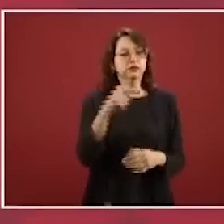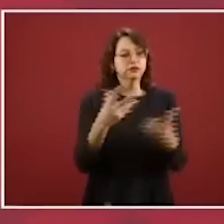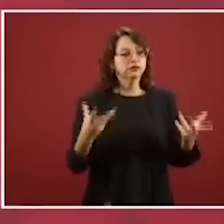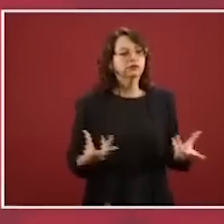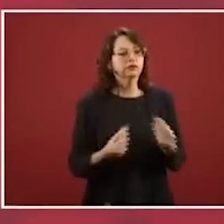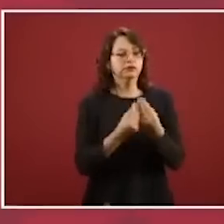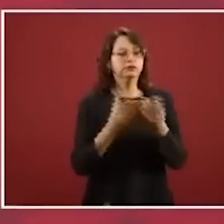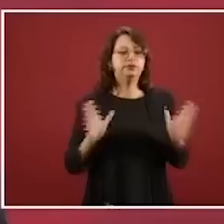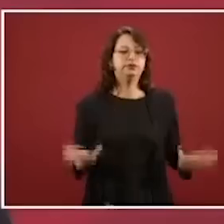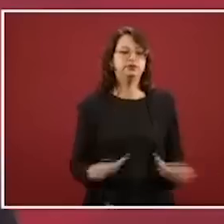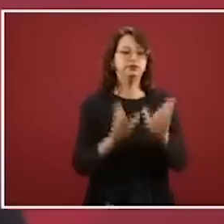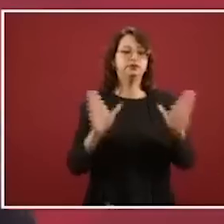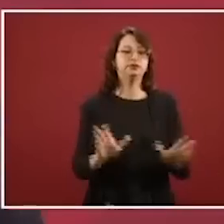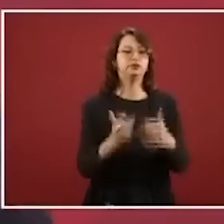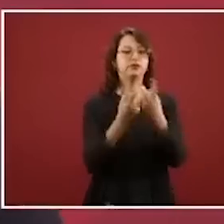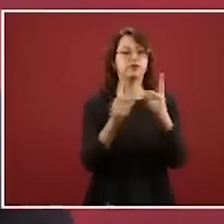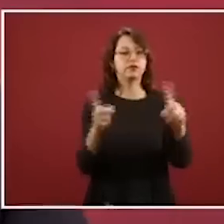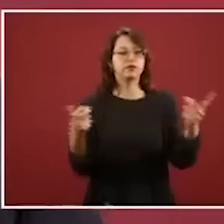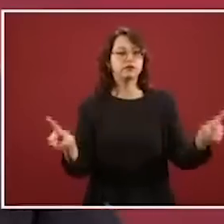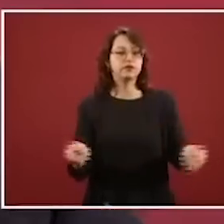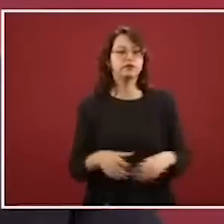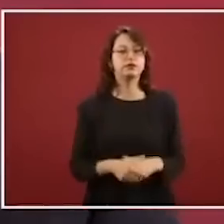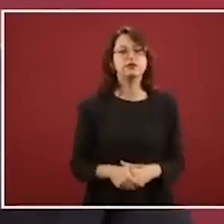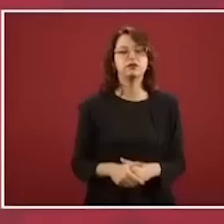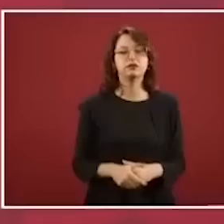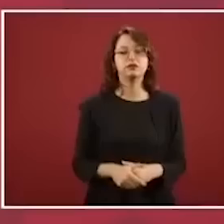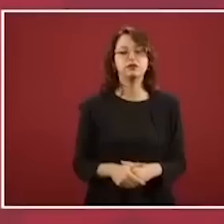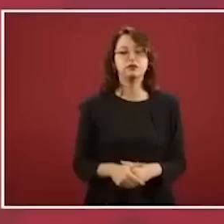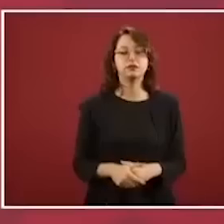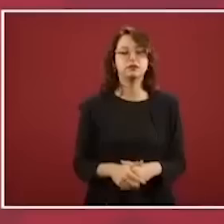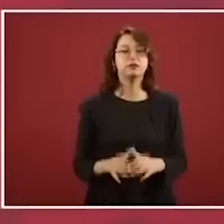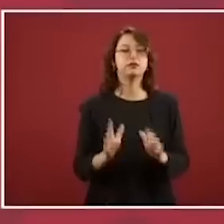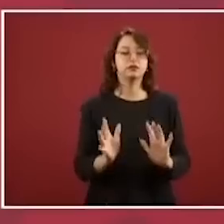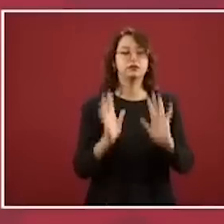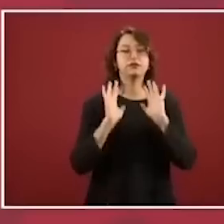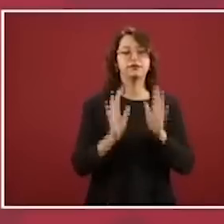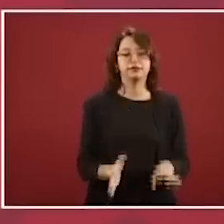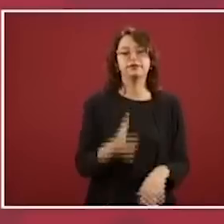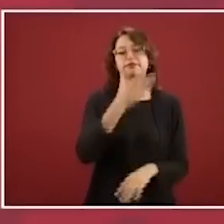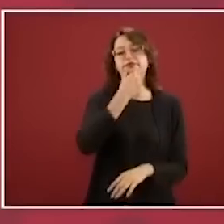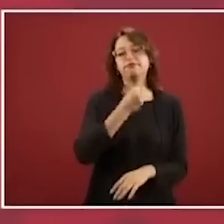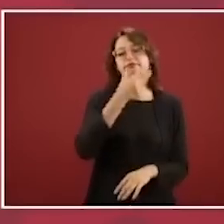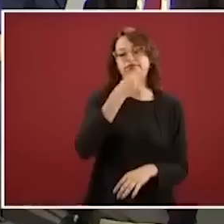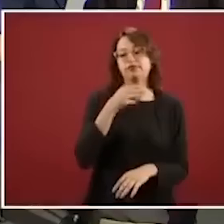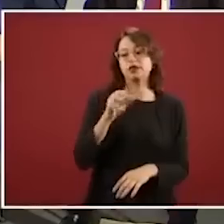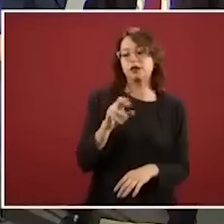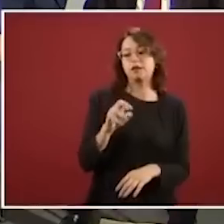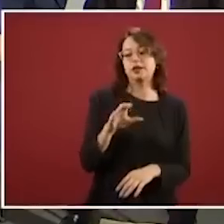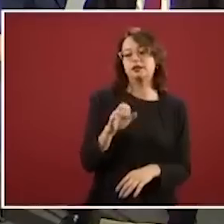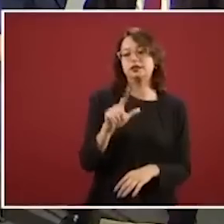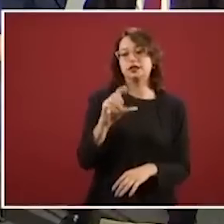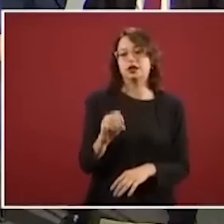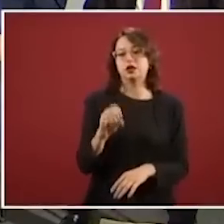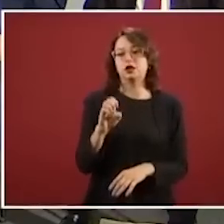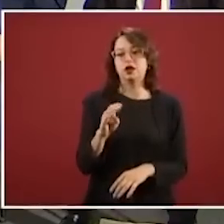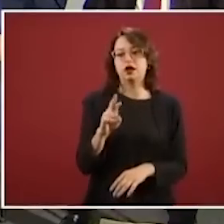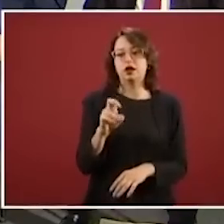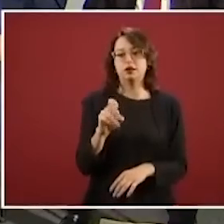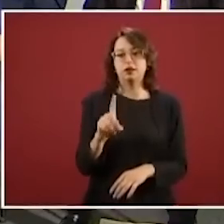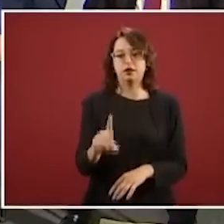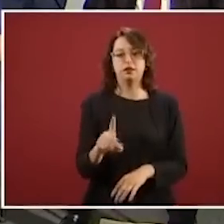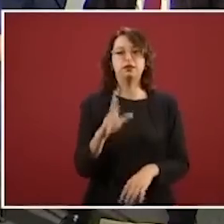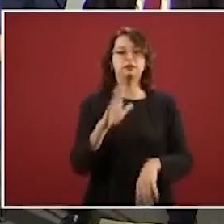desarrollo. Y ya Marcelo Ebrard va a informarles, él se va a